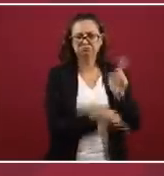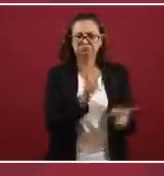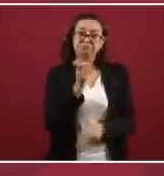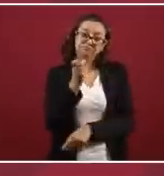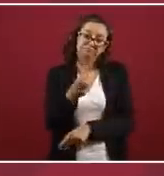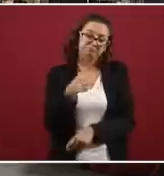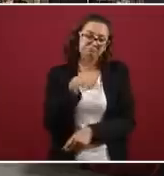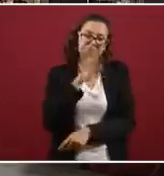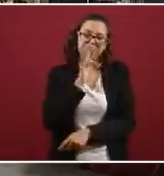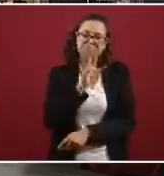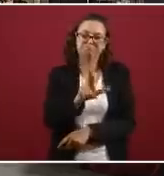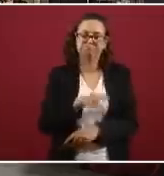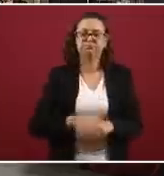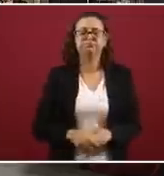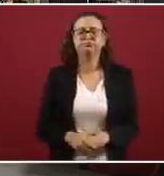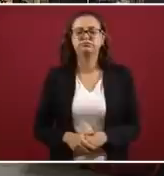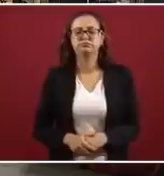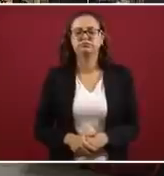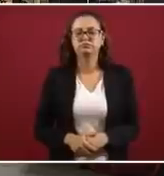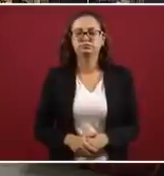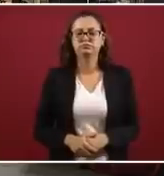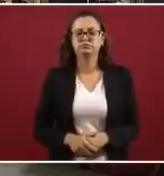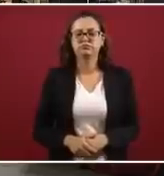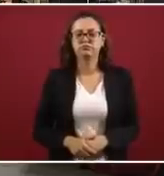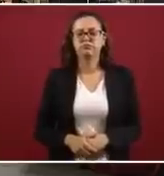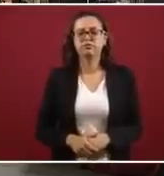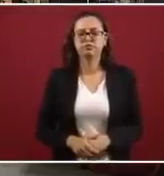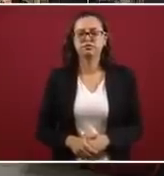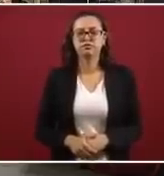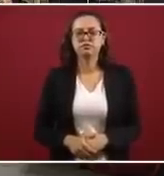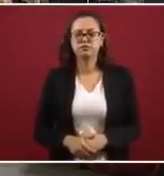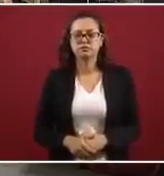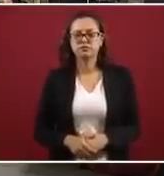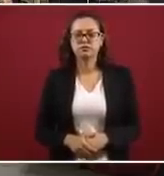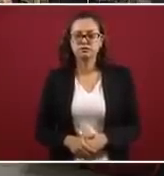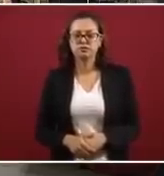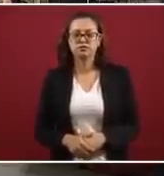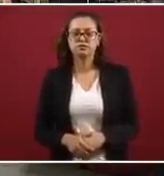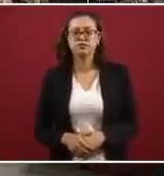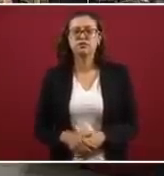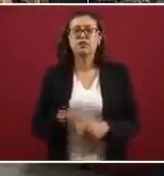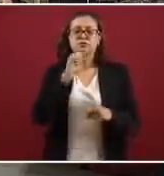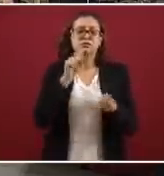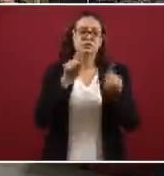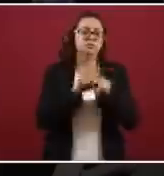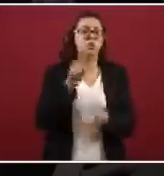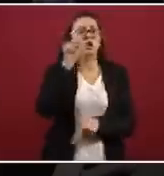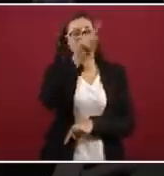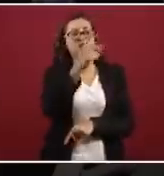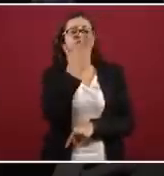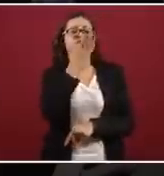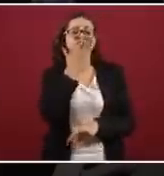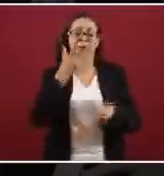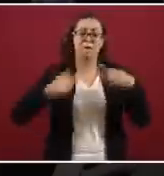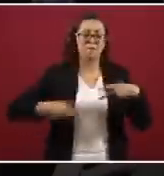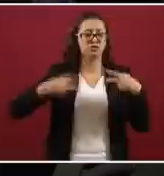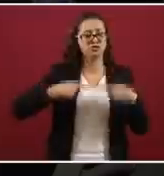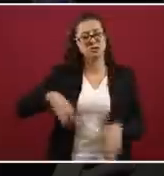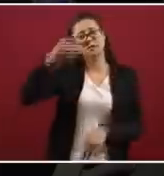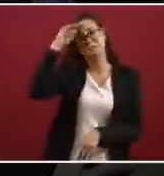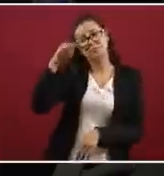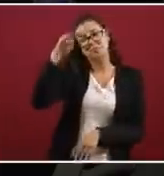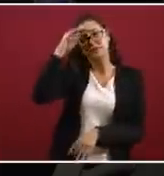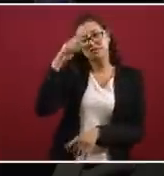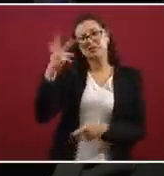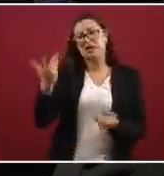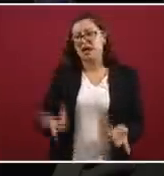puedo contestar. Presidente, y bueno, también la gente de Sonora se pregunta, dadas las circunstancias,